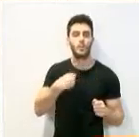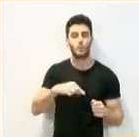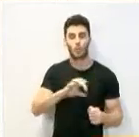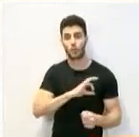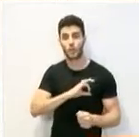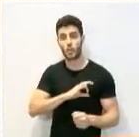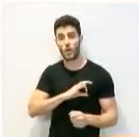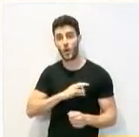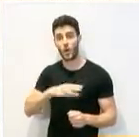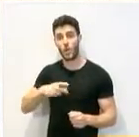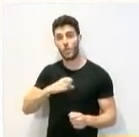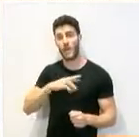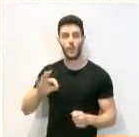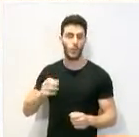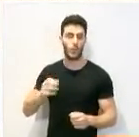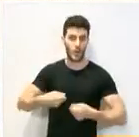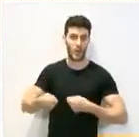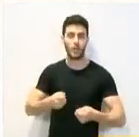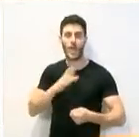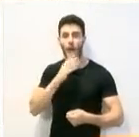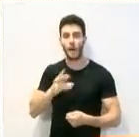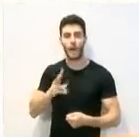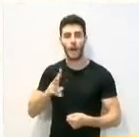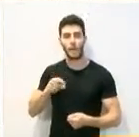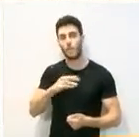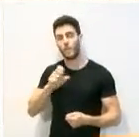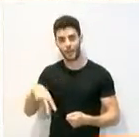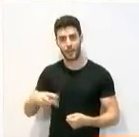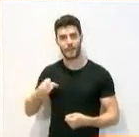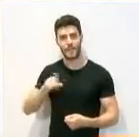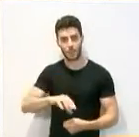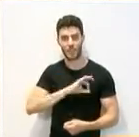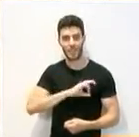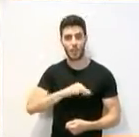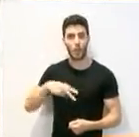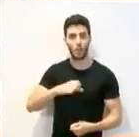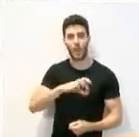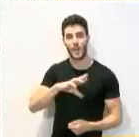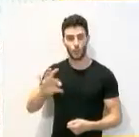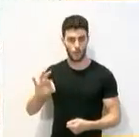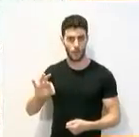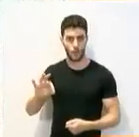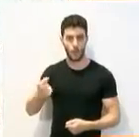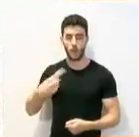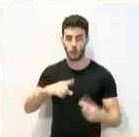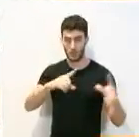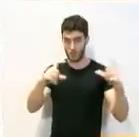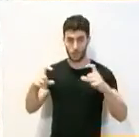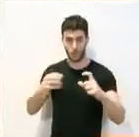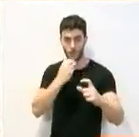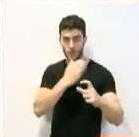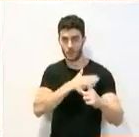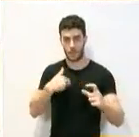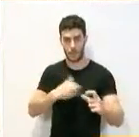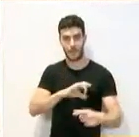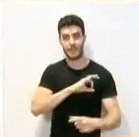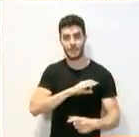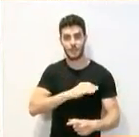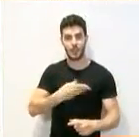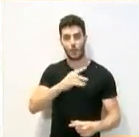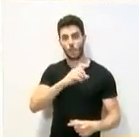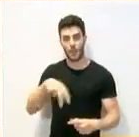Maduro, que tanto les escandaliza. Bueno, pues ahora Biden también se reúne con el señor Maduro. Pónganle fotos también al señor